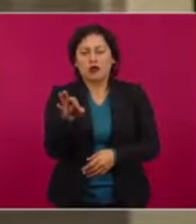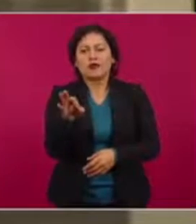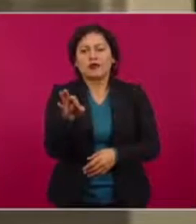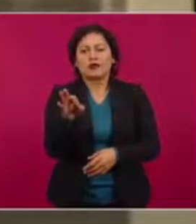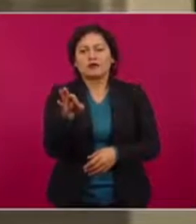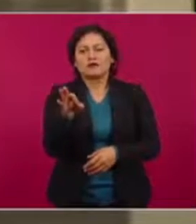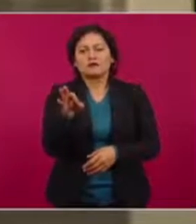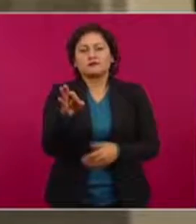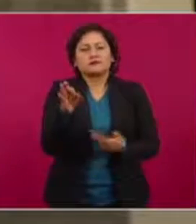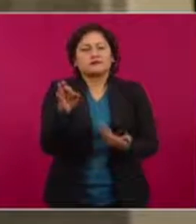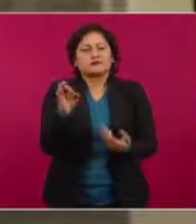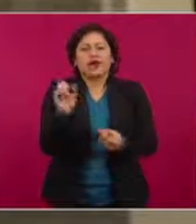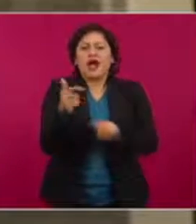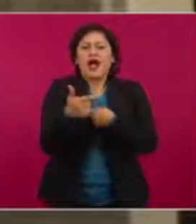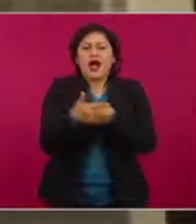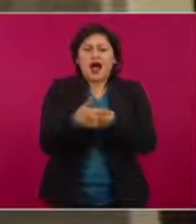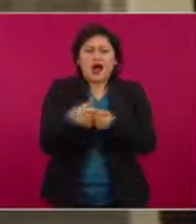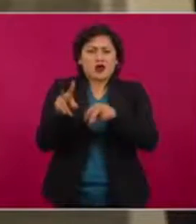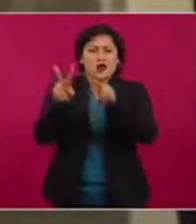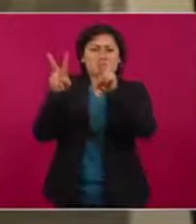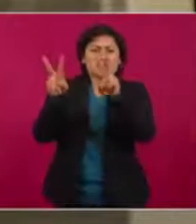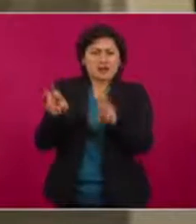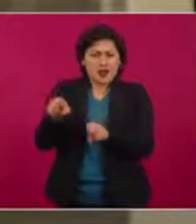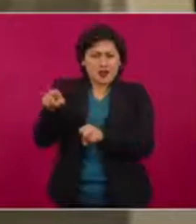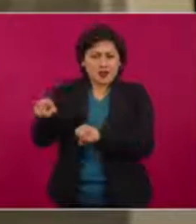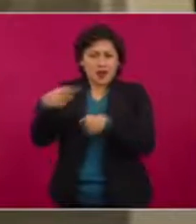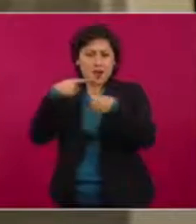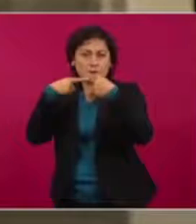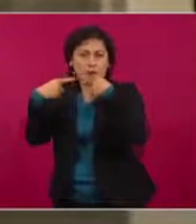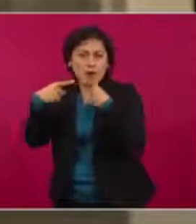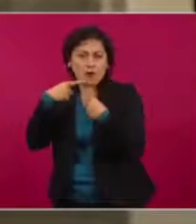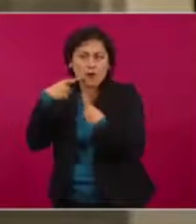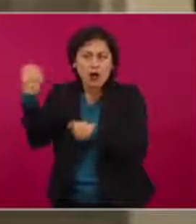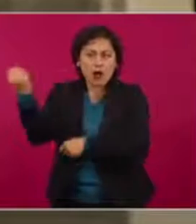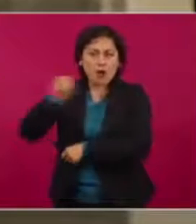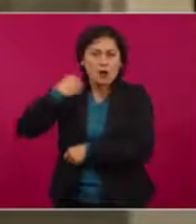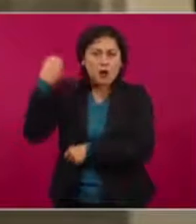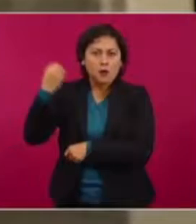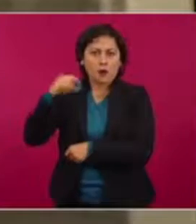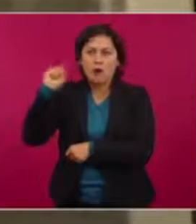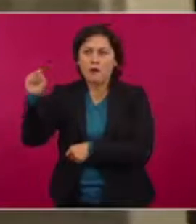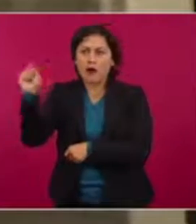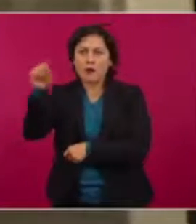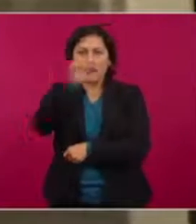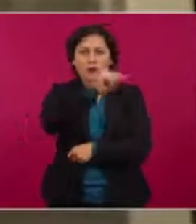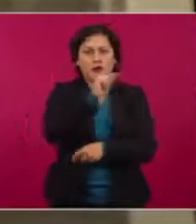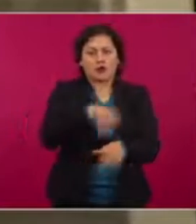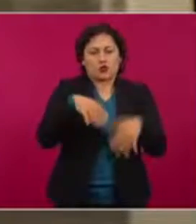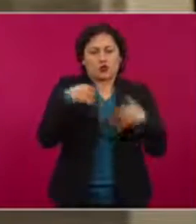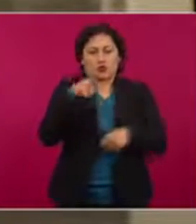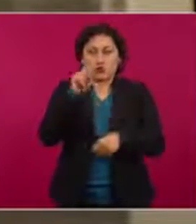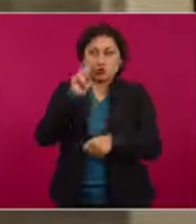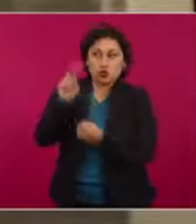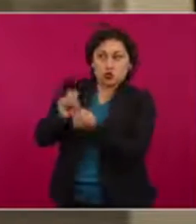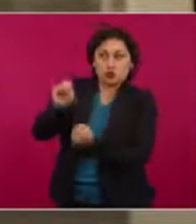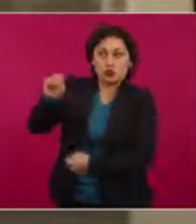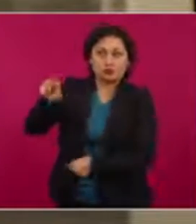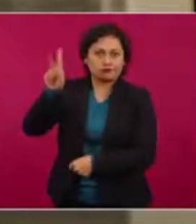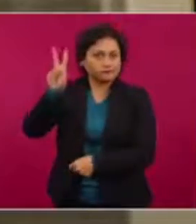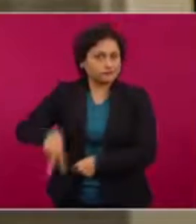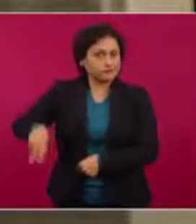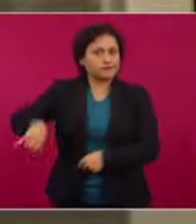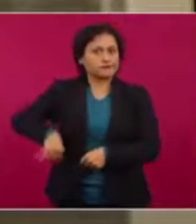pues de alguna manera revisar lo que está pasando en los foros, que está bien interesante, ¿no? Y que en esta discusión de iniciativa de ley